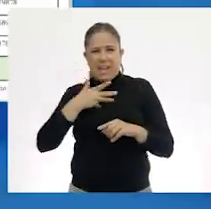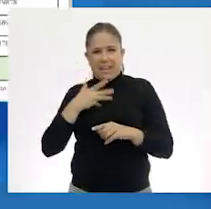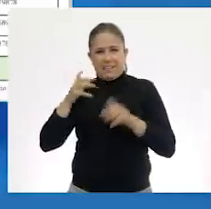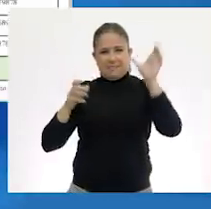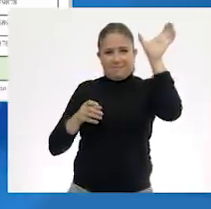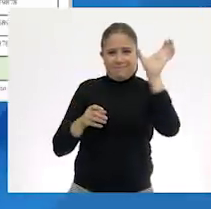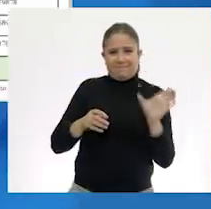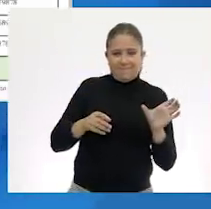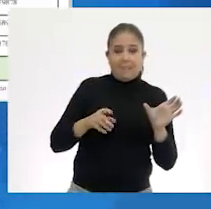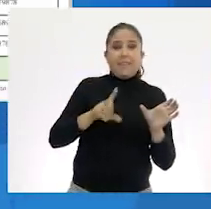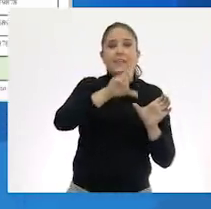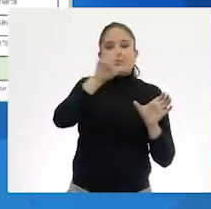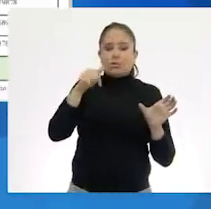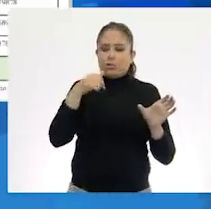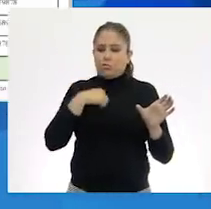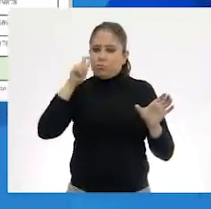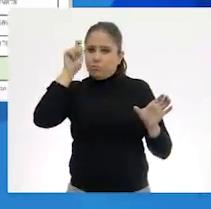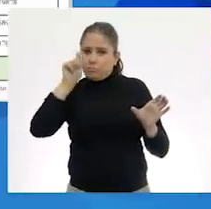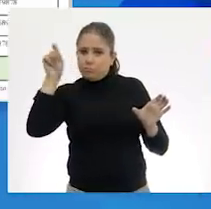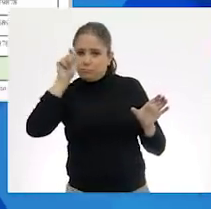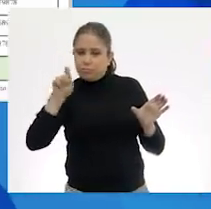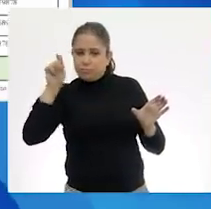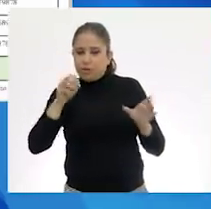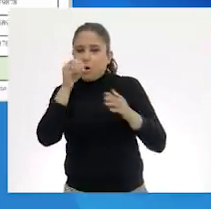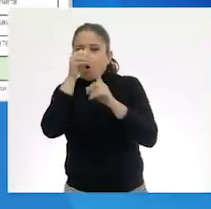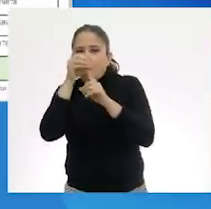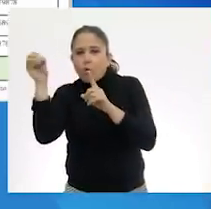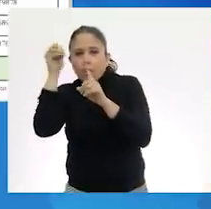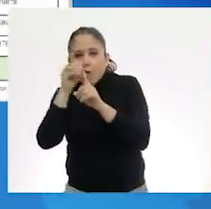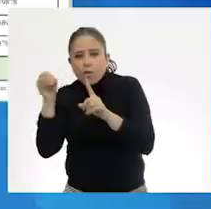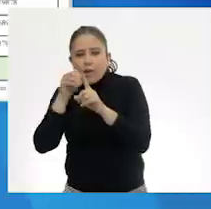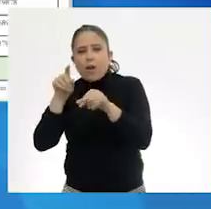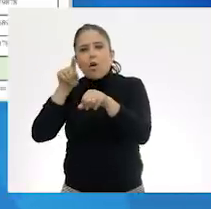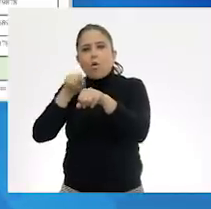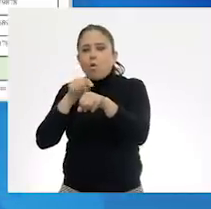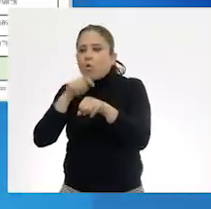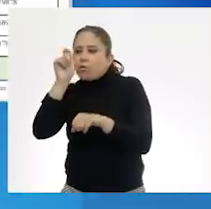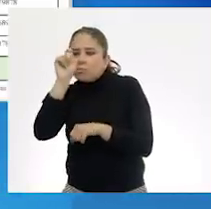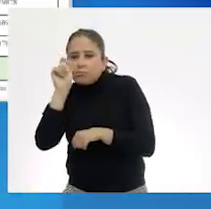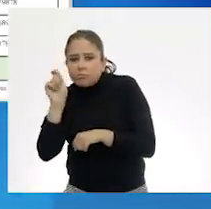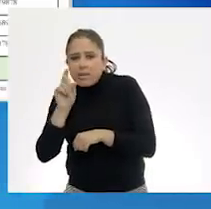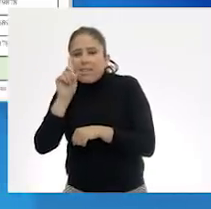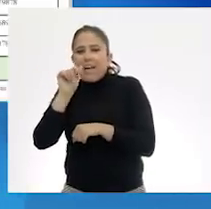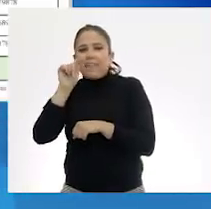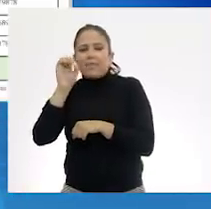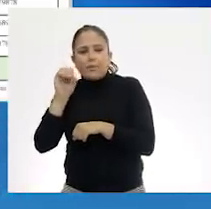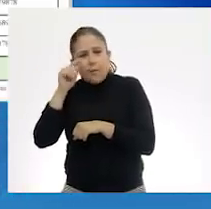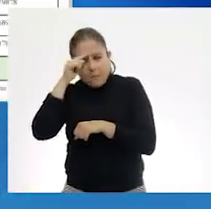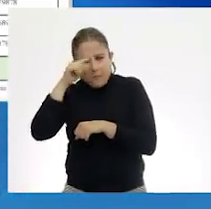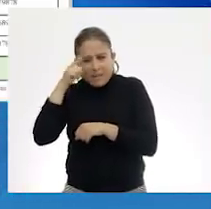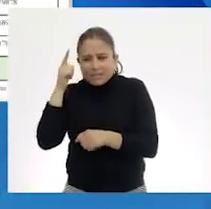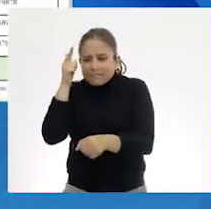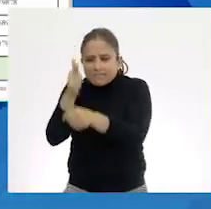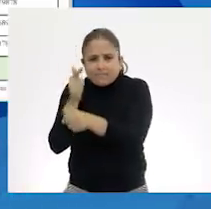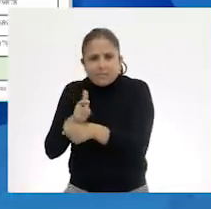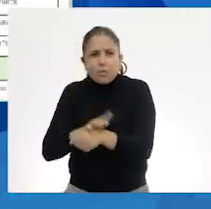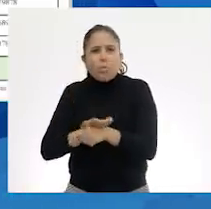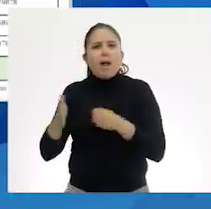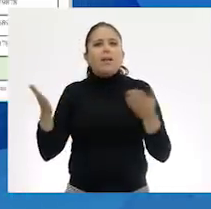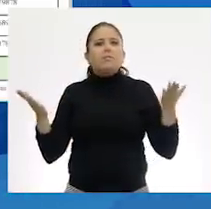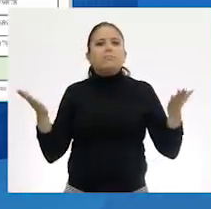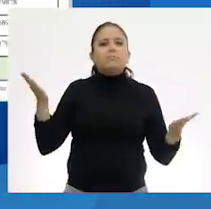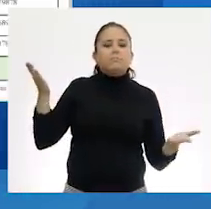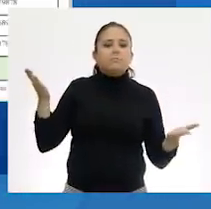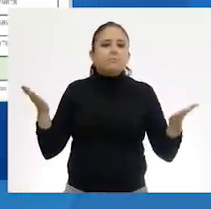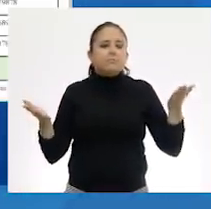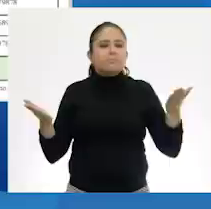y yo después lo hice ordenado, donde viene ya con colores y los datos. ¿Dónde es más fácil encontrar a las